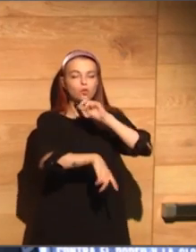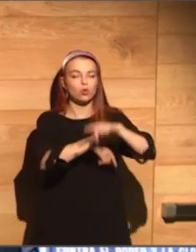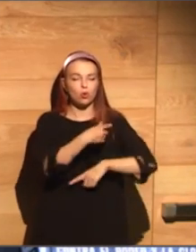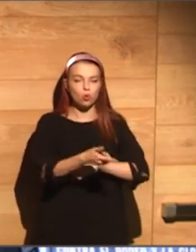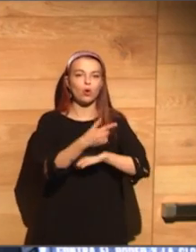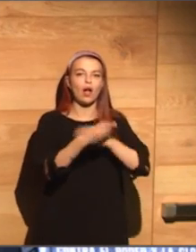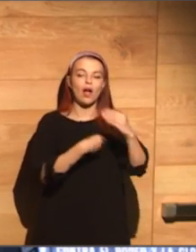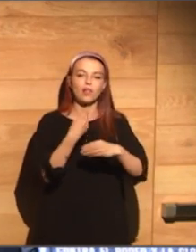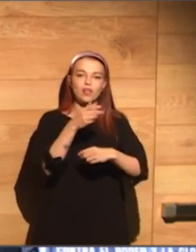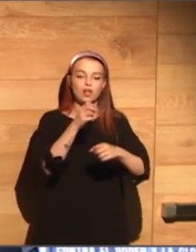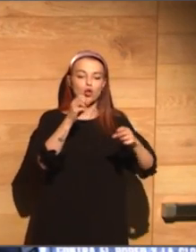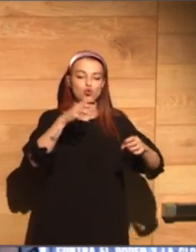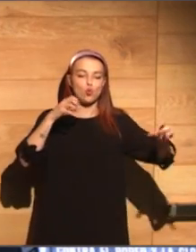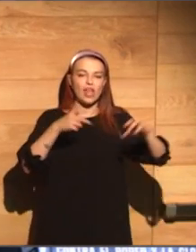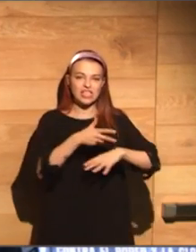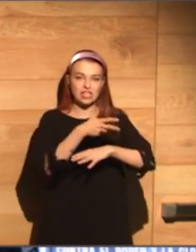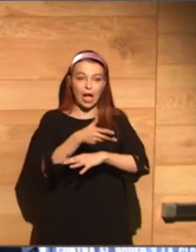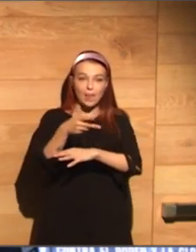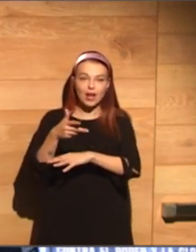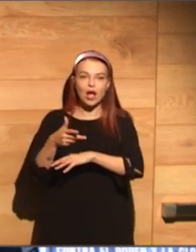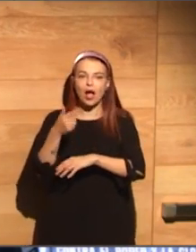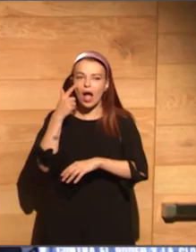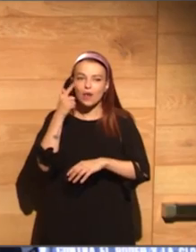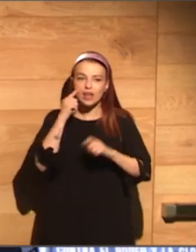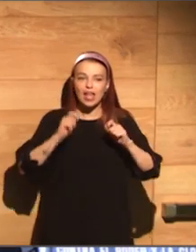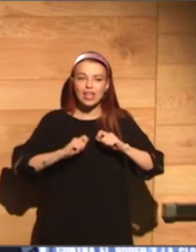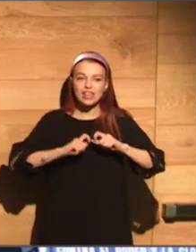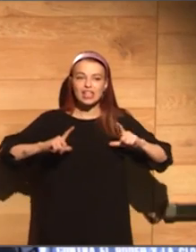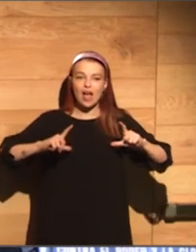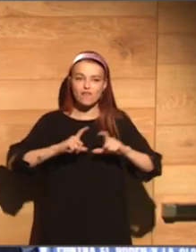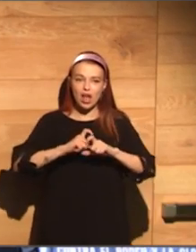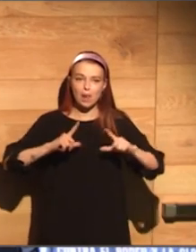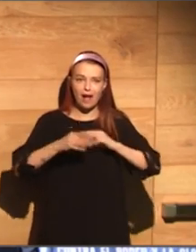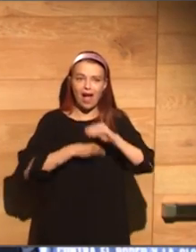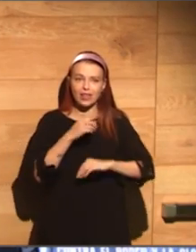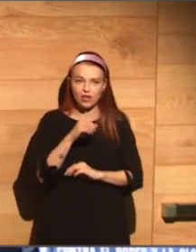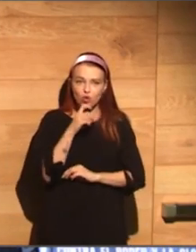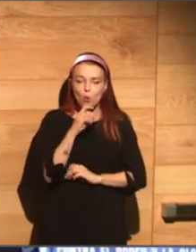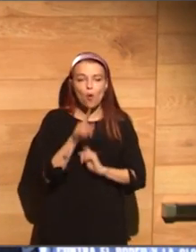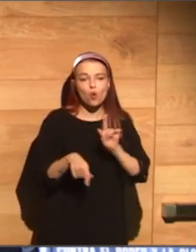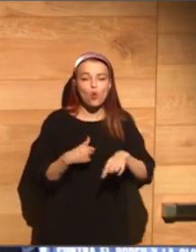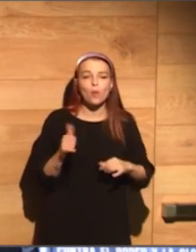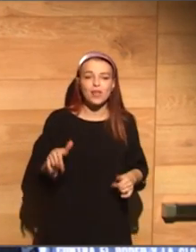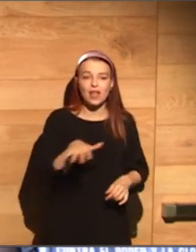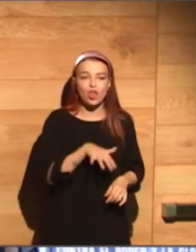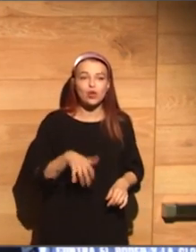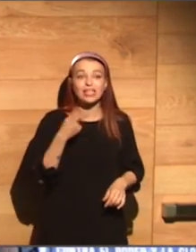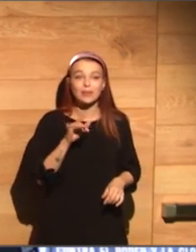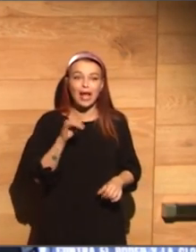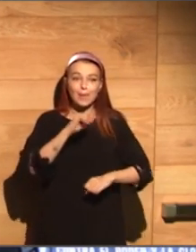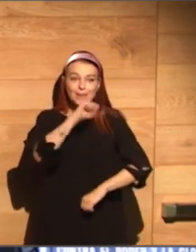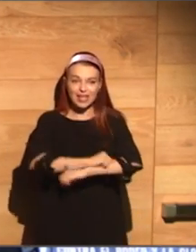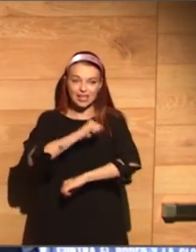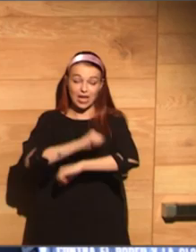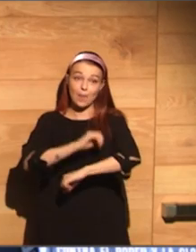la cámara, ver cómo consigue que los diafragmas estén equiparados. Aquí vamos a llegar a una zona que además se ve una ventana, tengo que compensar